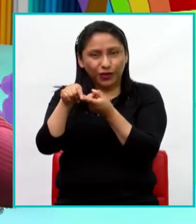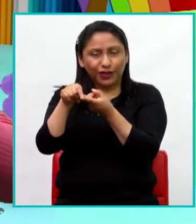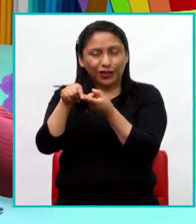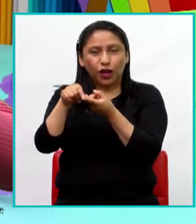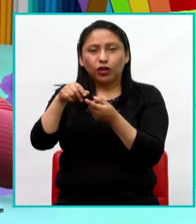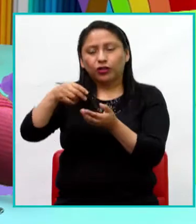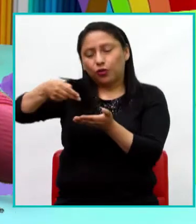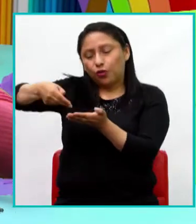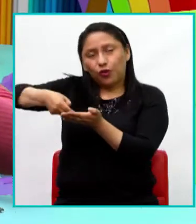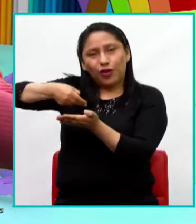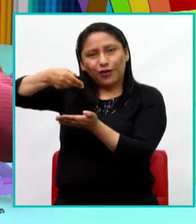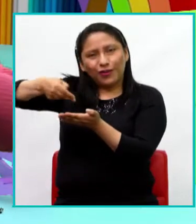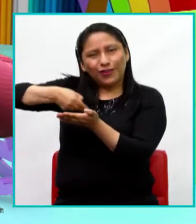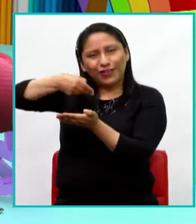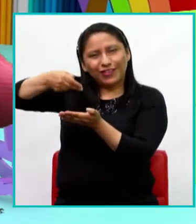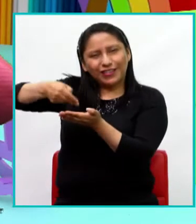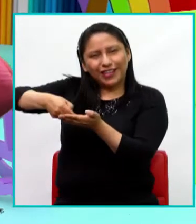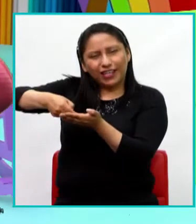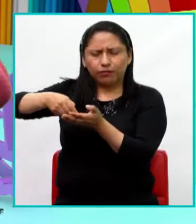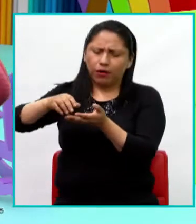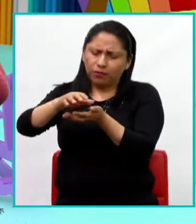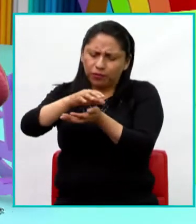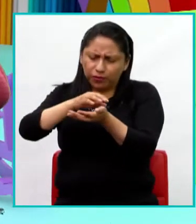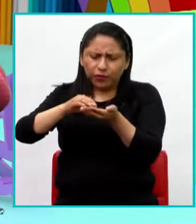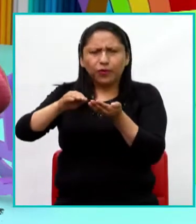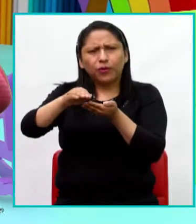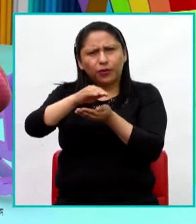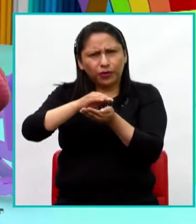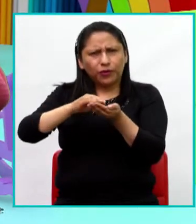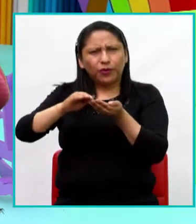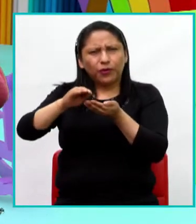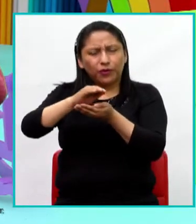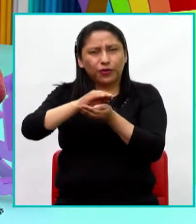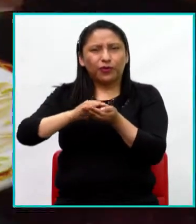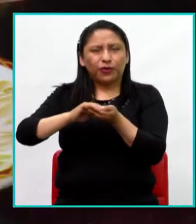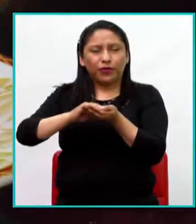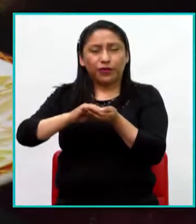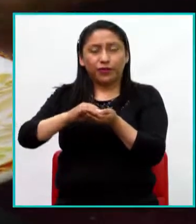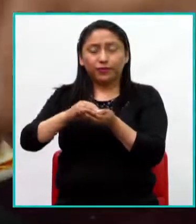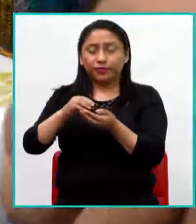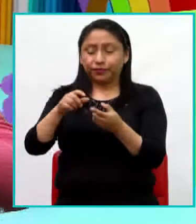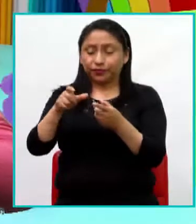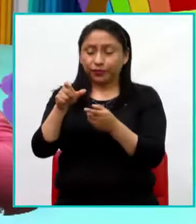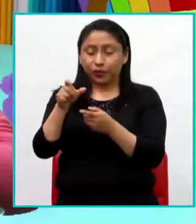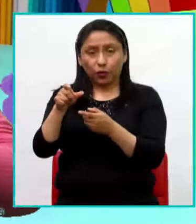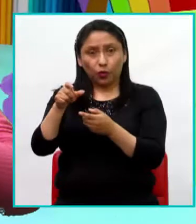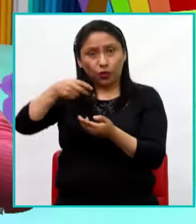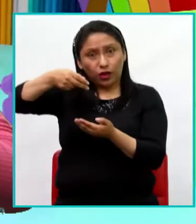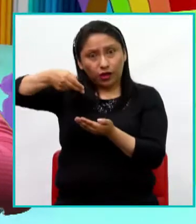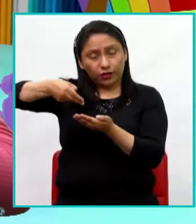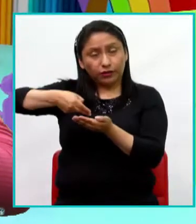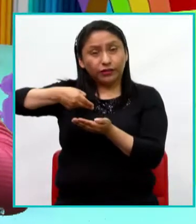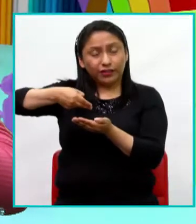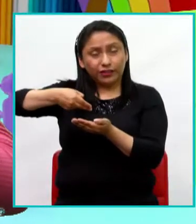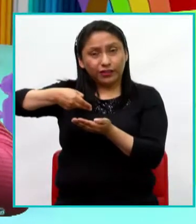una cuchara y vamos a mezclar una cuchara de nuestro